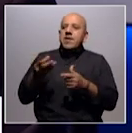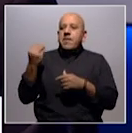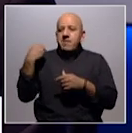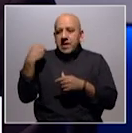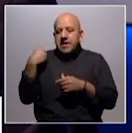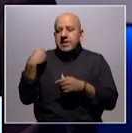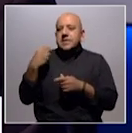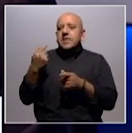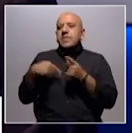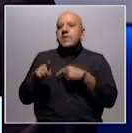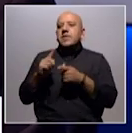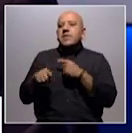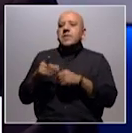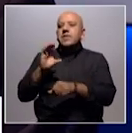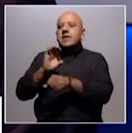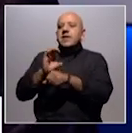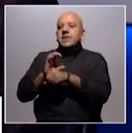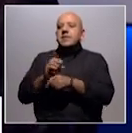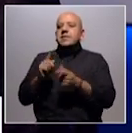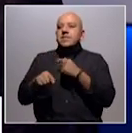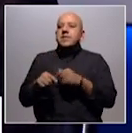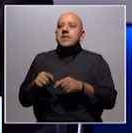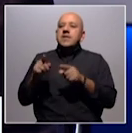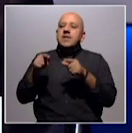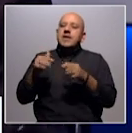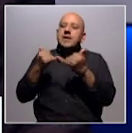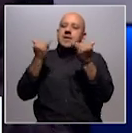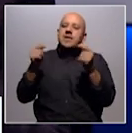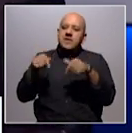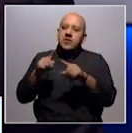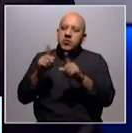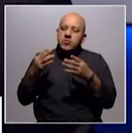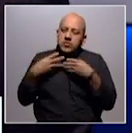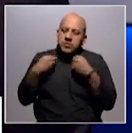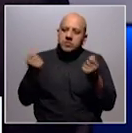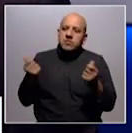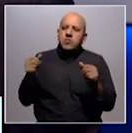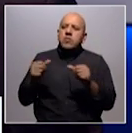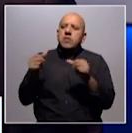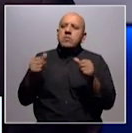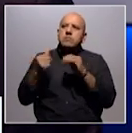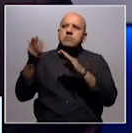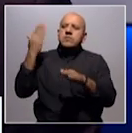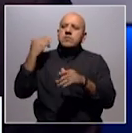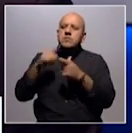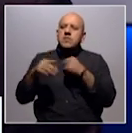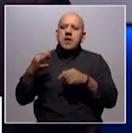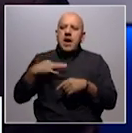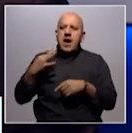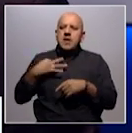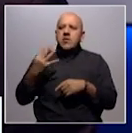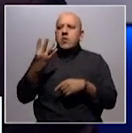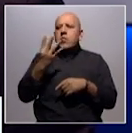mucho pero la clase es una chispa el día que no lo sienta y lo hago hace muchos años